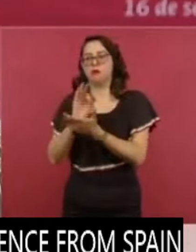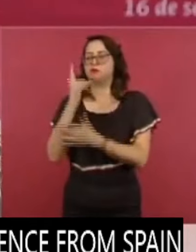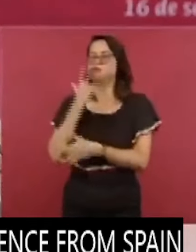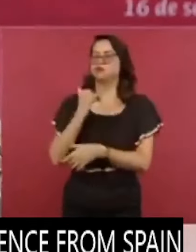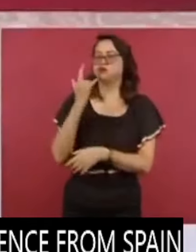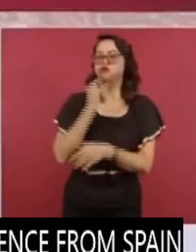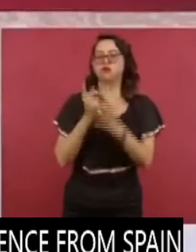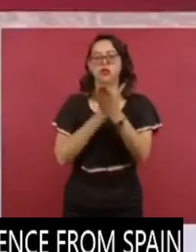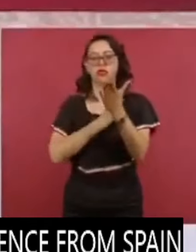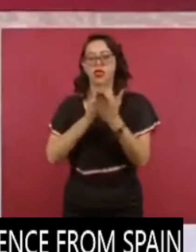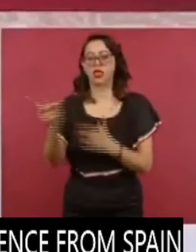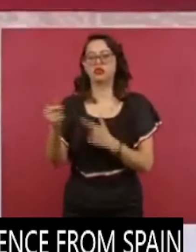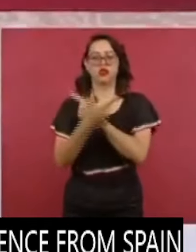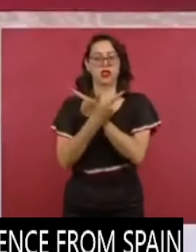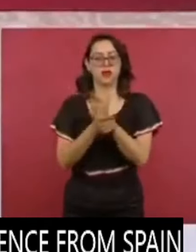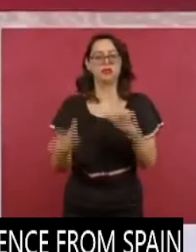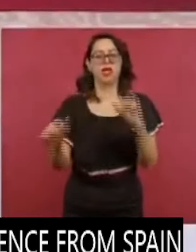y por la independencia.